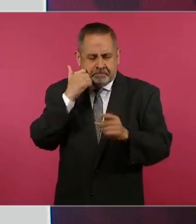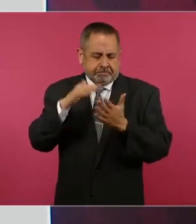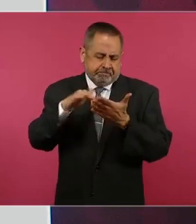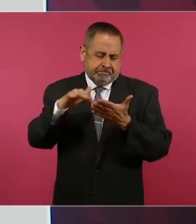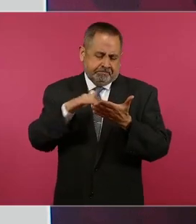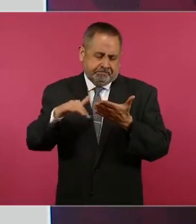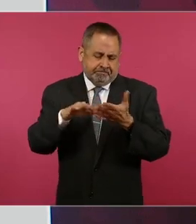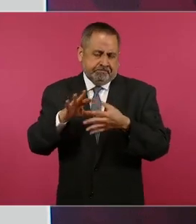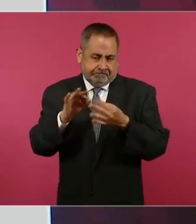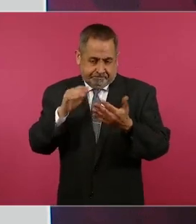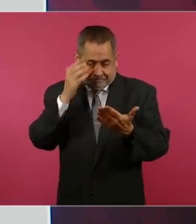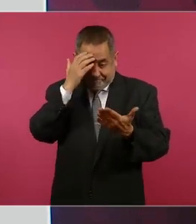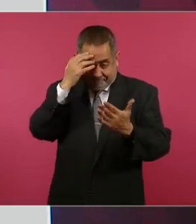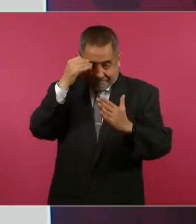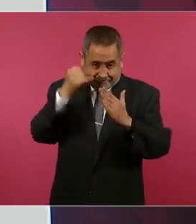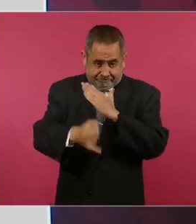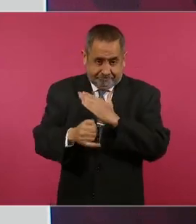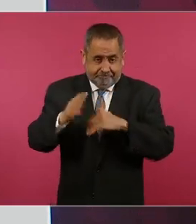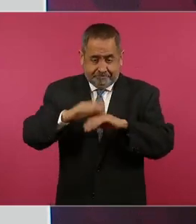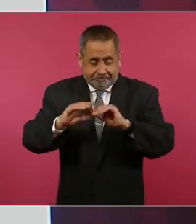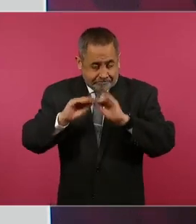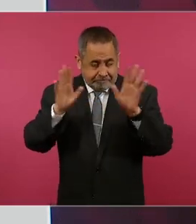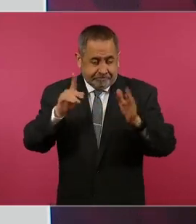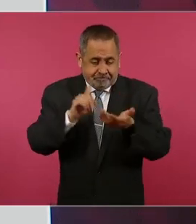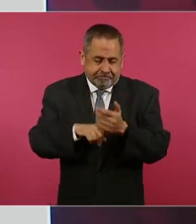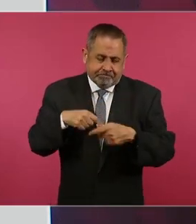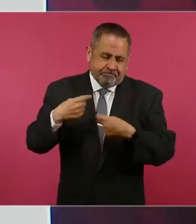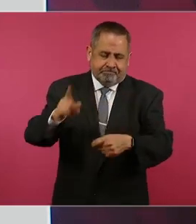saber de Villa